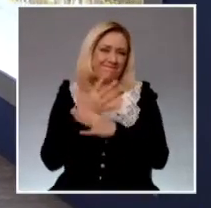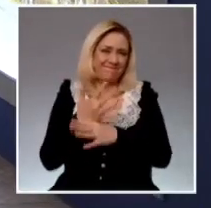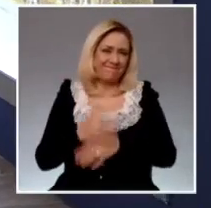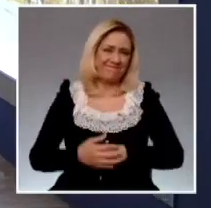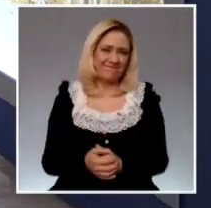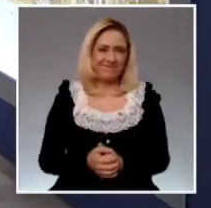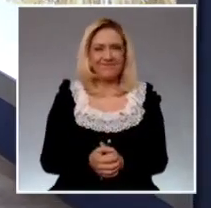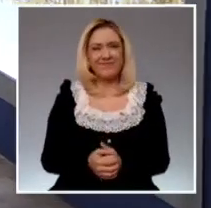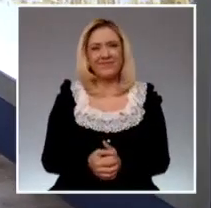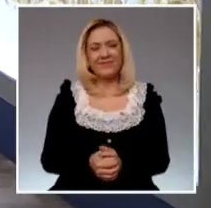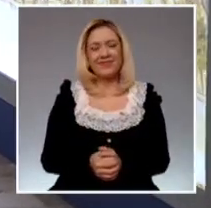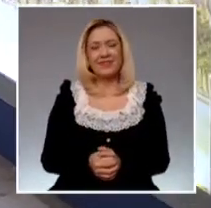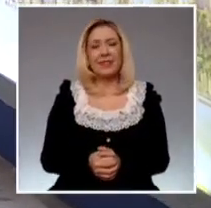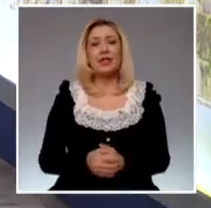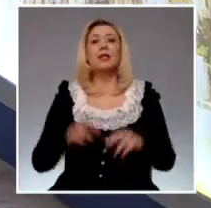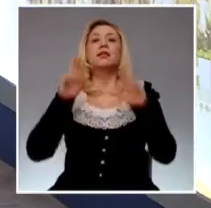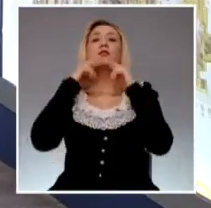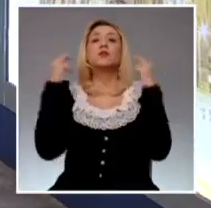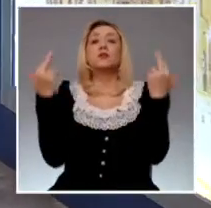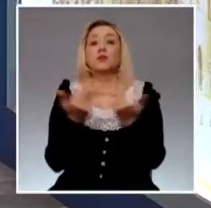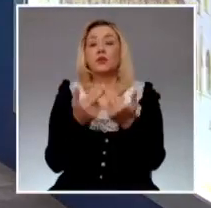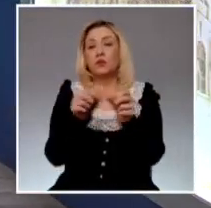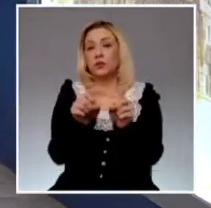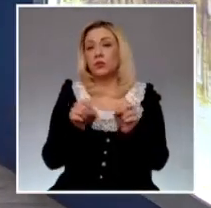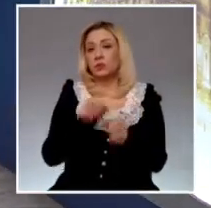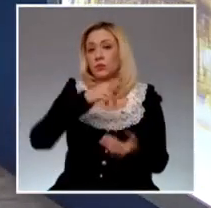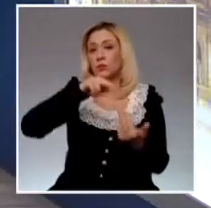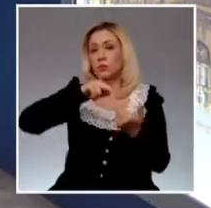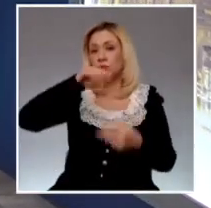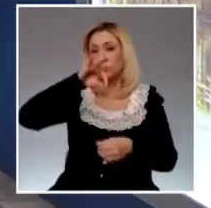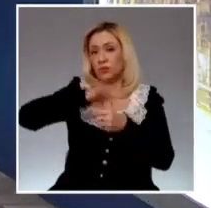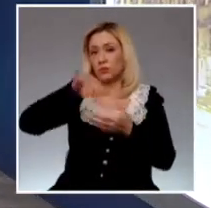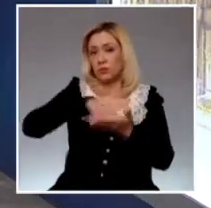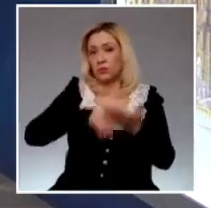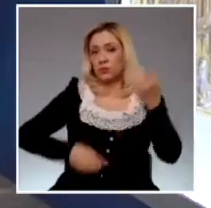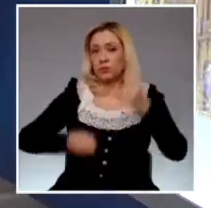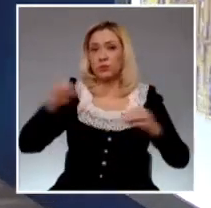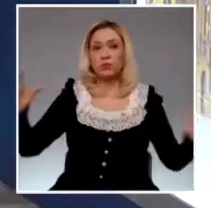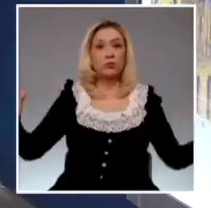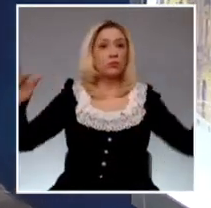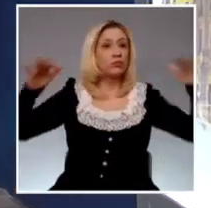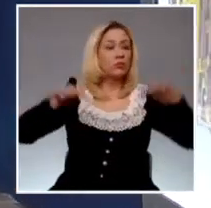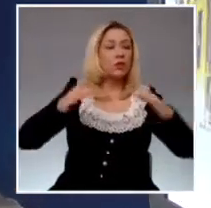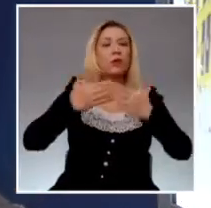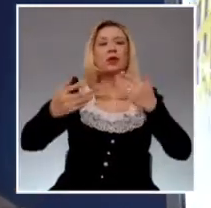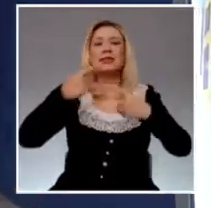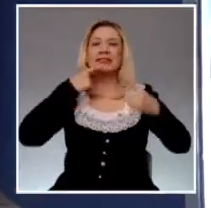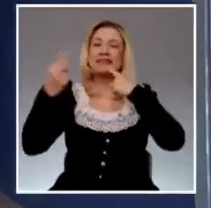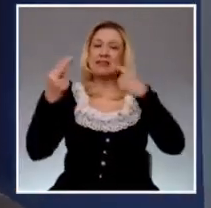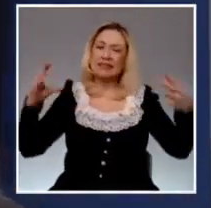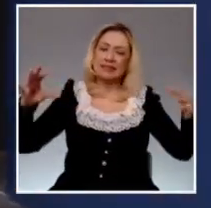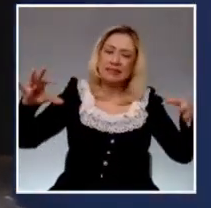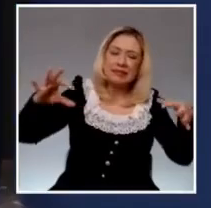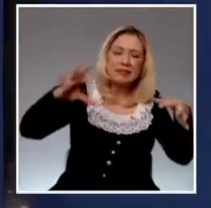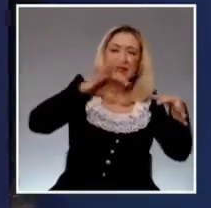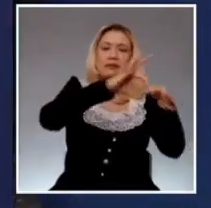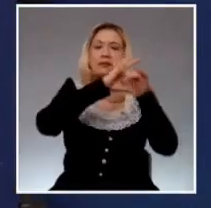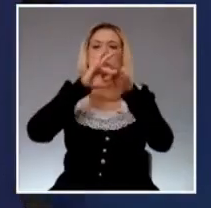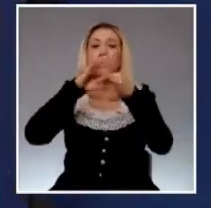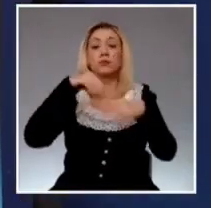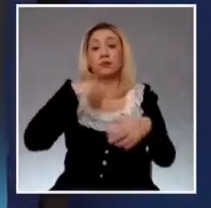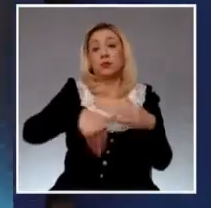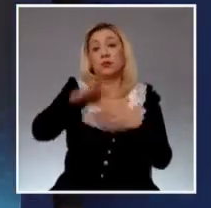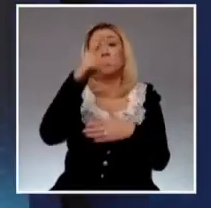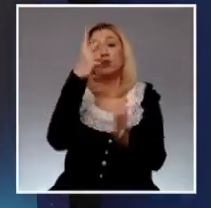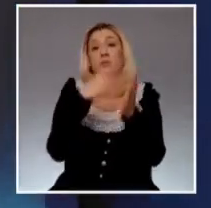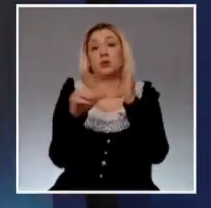Durante la reunión con las salas regionales del Tribunal Electoral, se hizo un llamado a la unidad ante el proceso electoral 2023-2024.